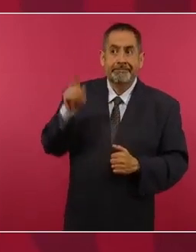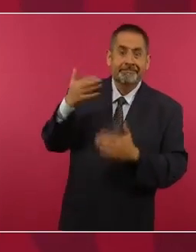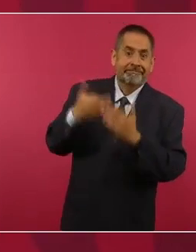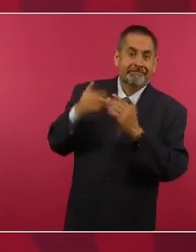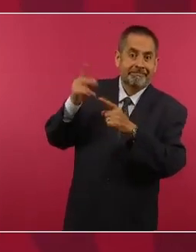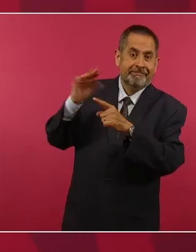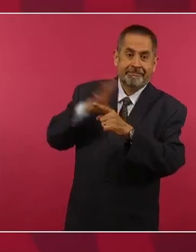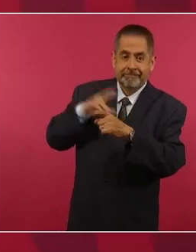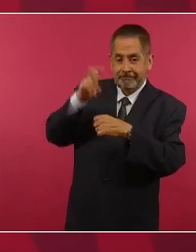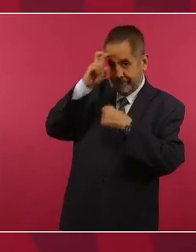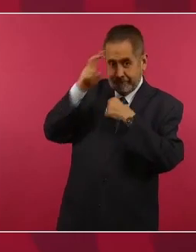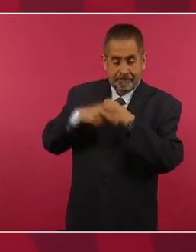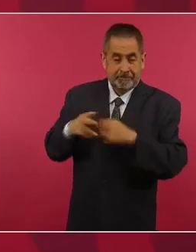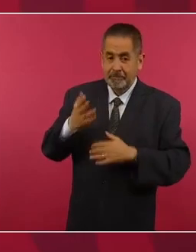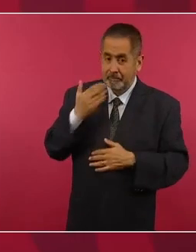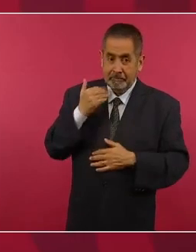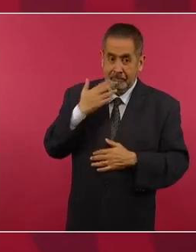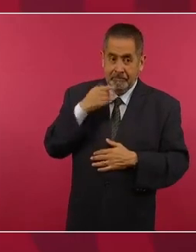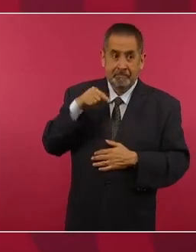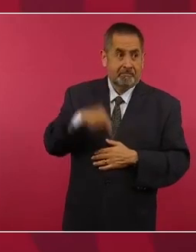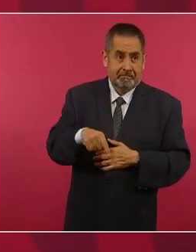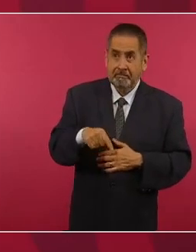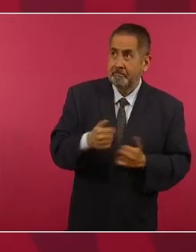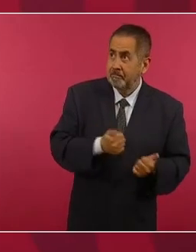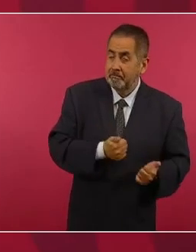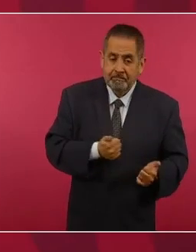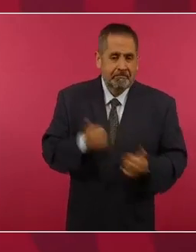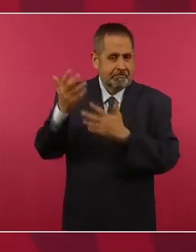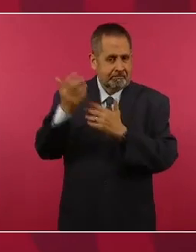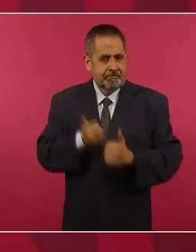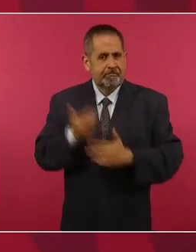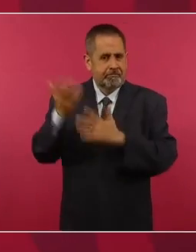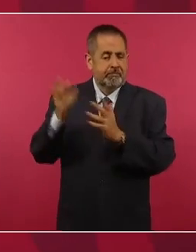gas en Europa,